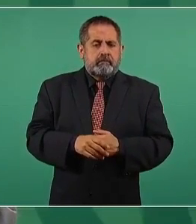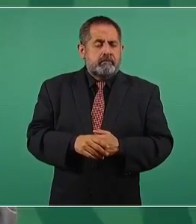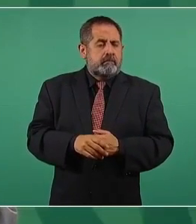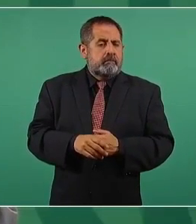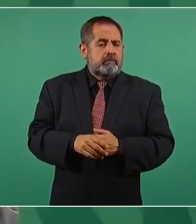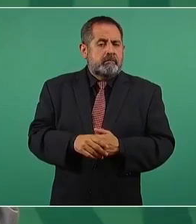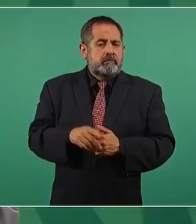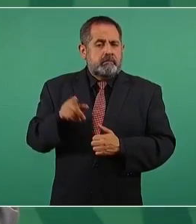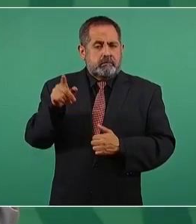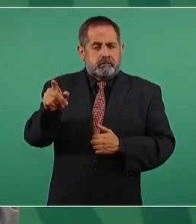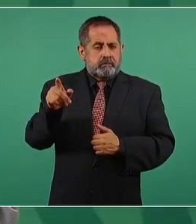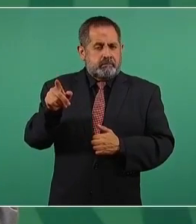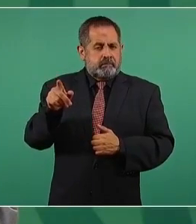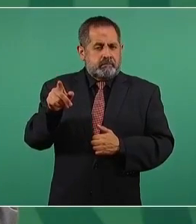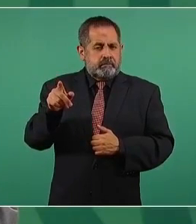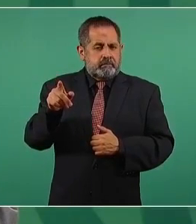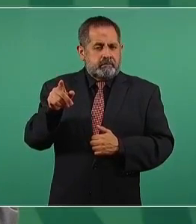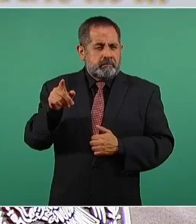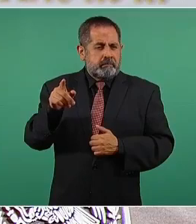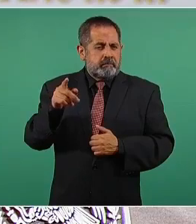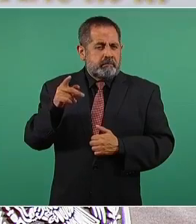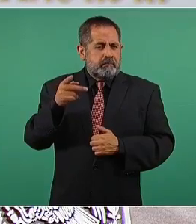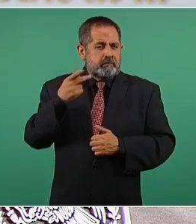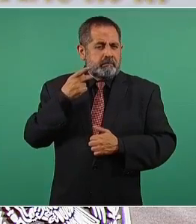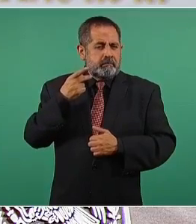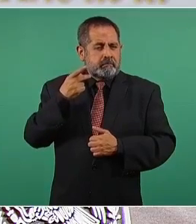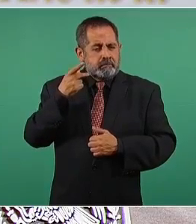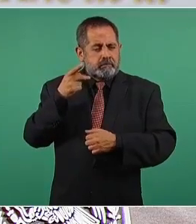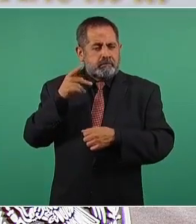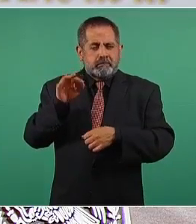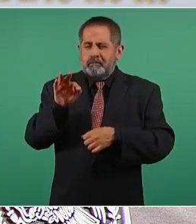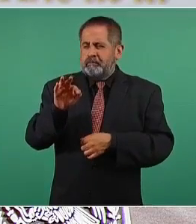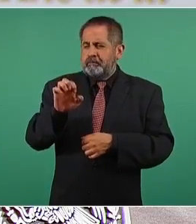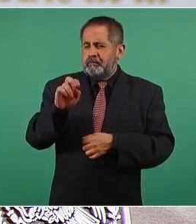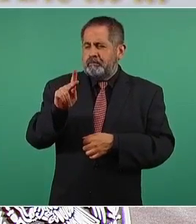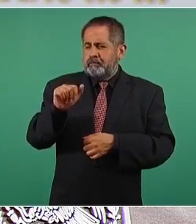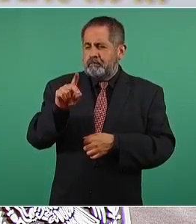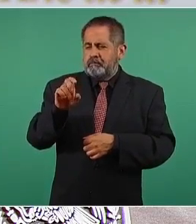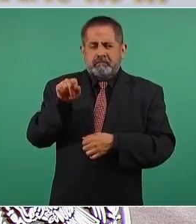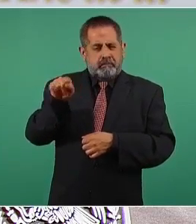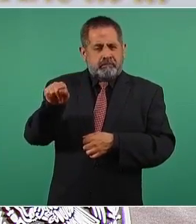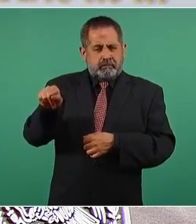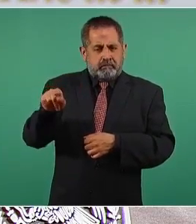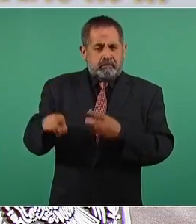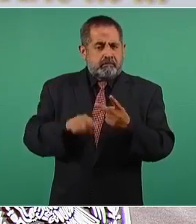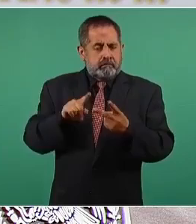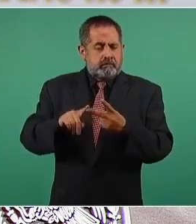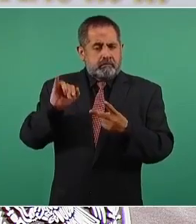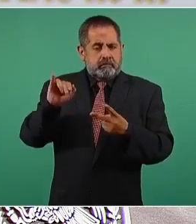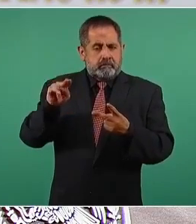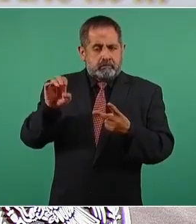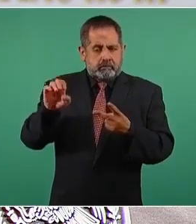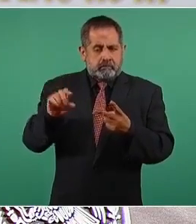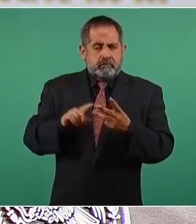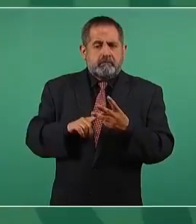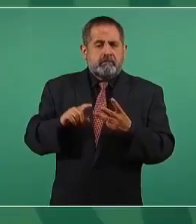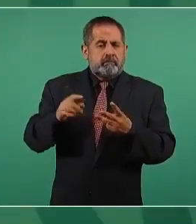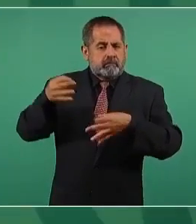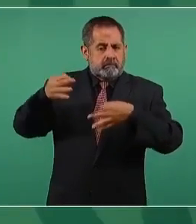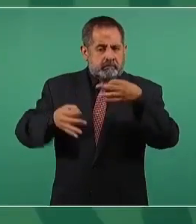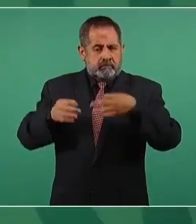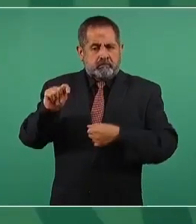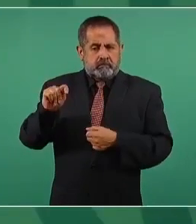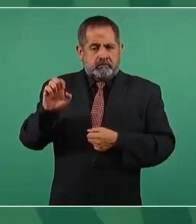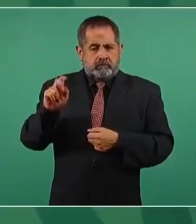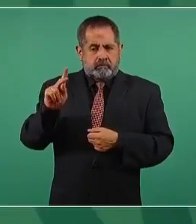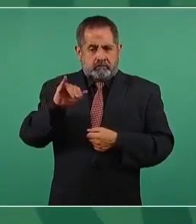Procuraduría. Sí. Para delitos electorales y en el INE y en el tribunal, o sea,